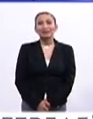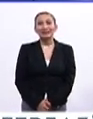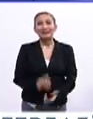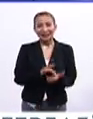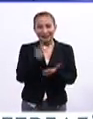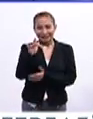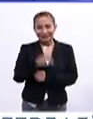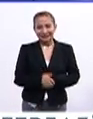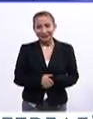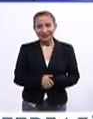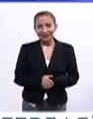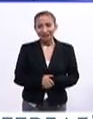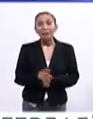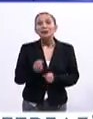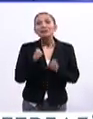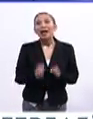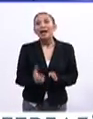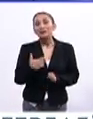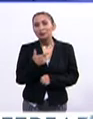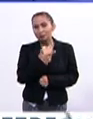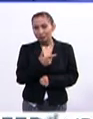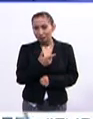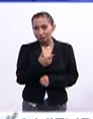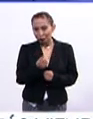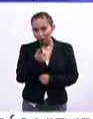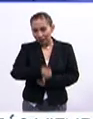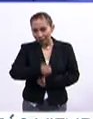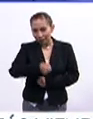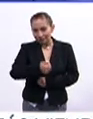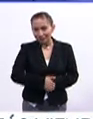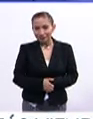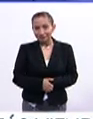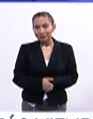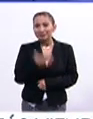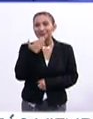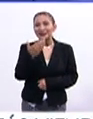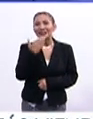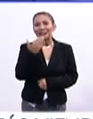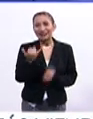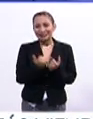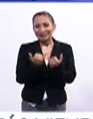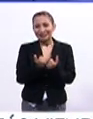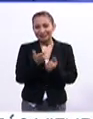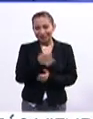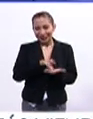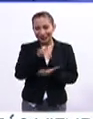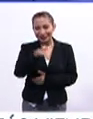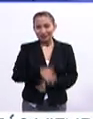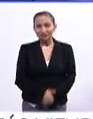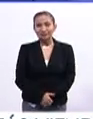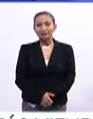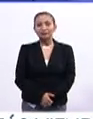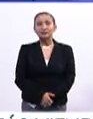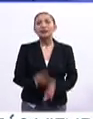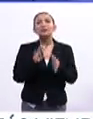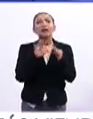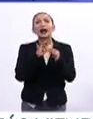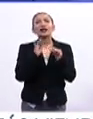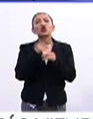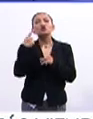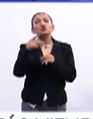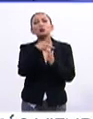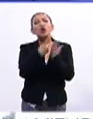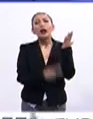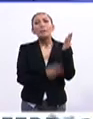Gracias. ¿Cómo estás, Bianca? Es un placer saludarte. Muy bien, igual. Muchas gracias. Platícanos un poco sobre